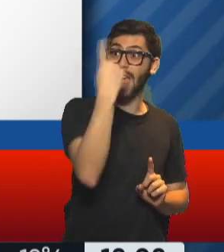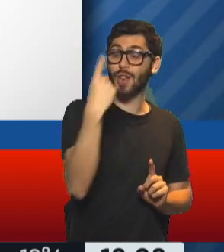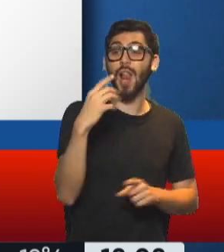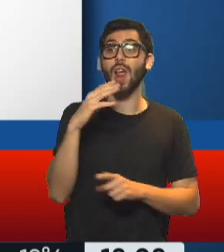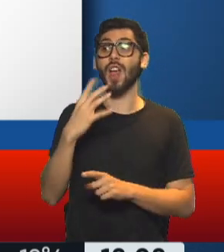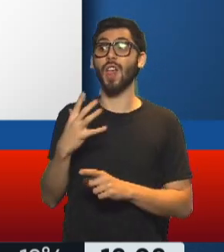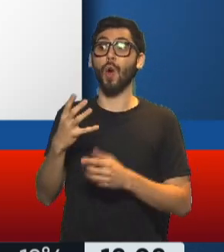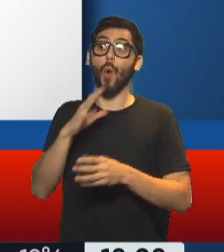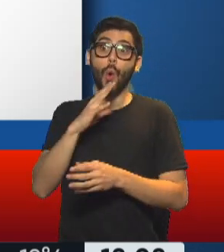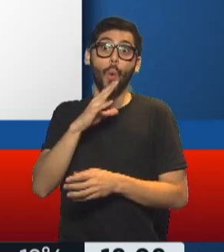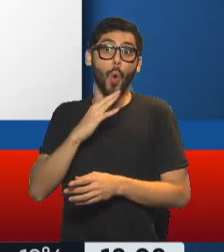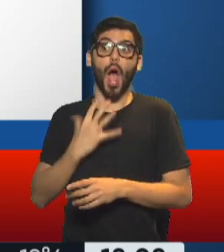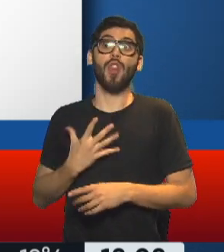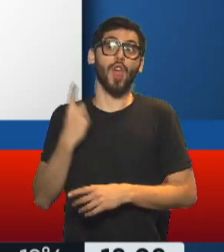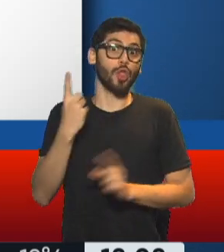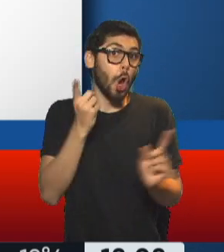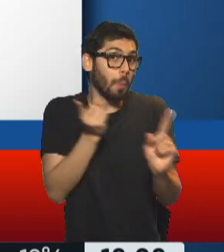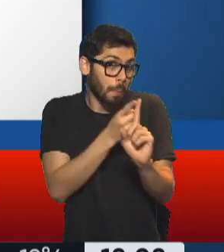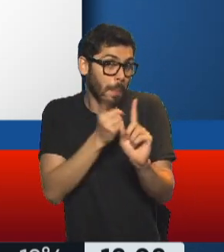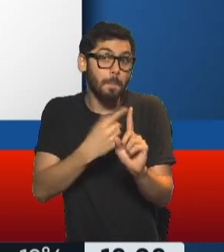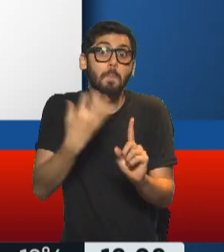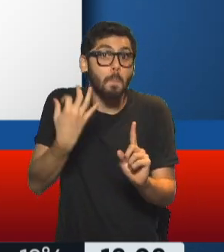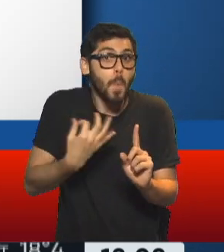esta dirigencia de Boca. Eso lo quiero decir, lo quiero